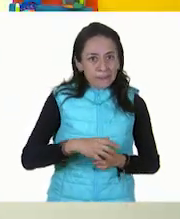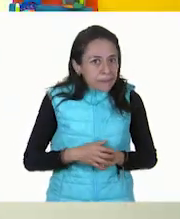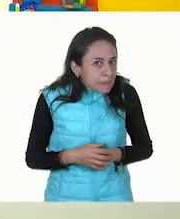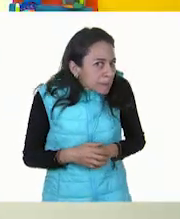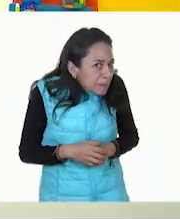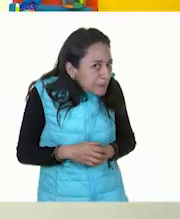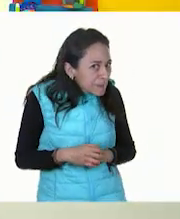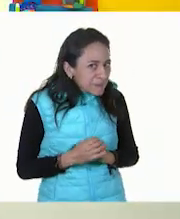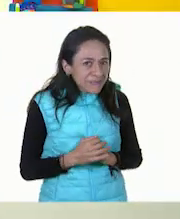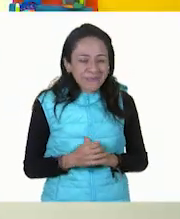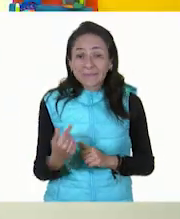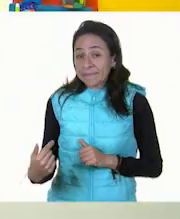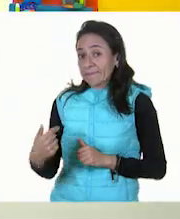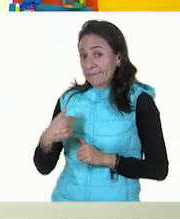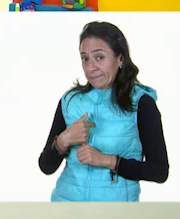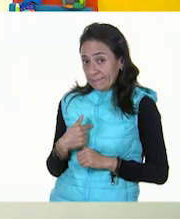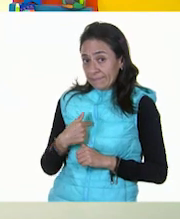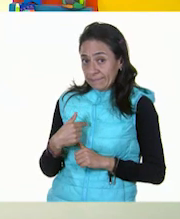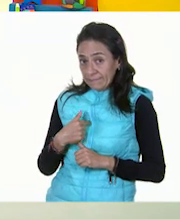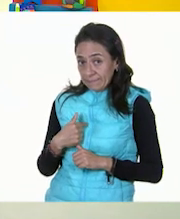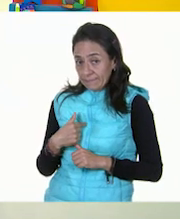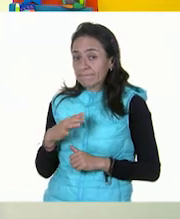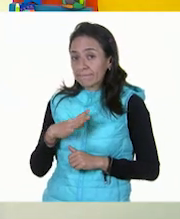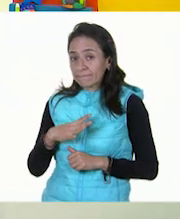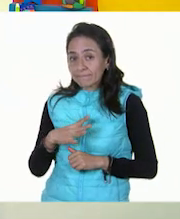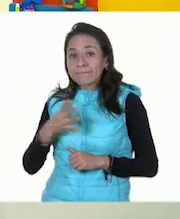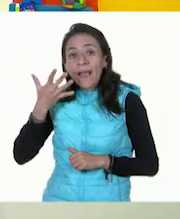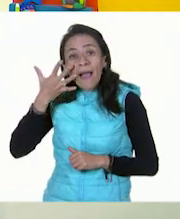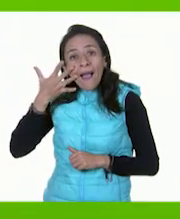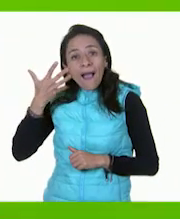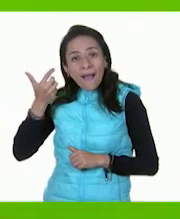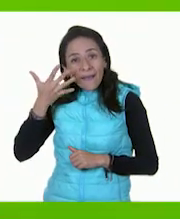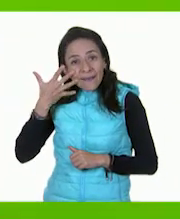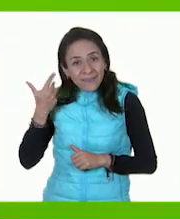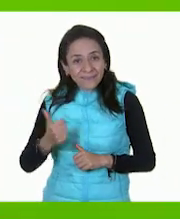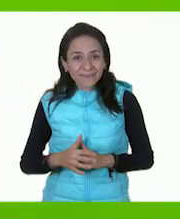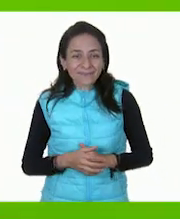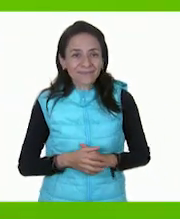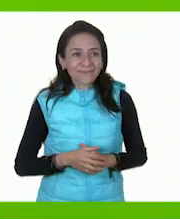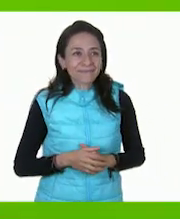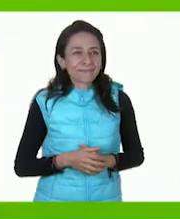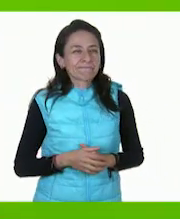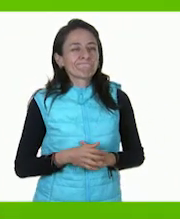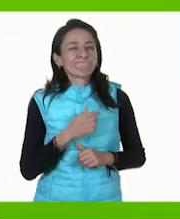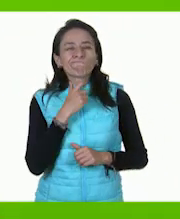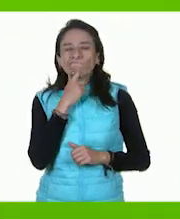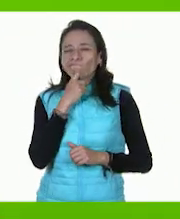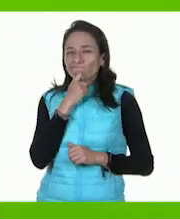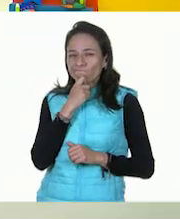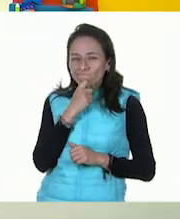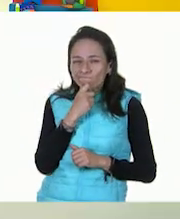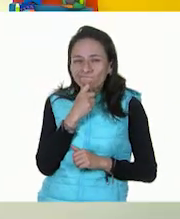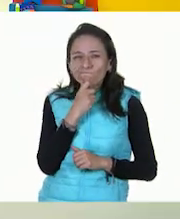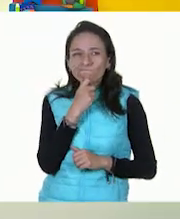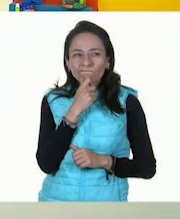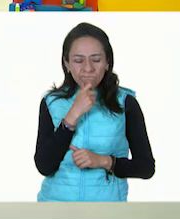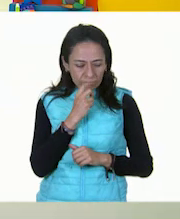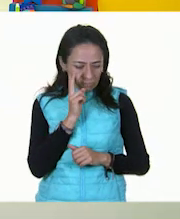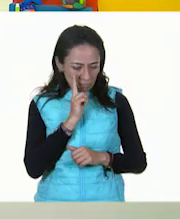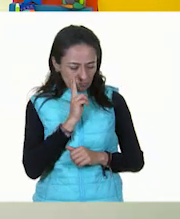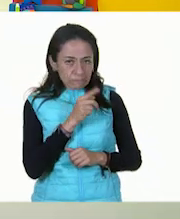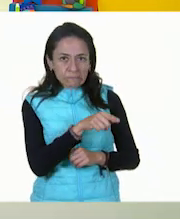Muy bien, y yo tengo gato. Ajá. A ver, vamos a